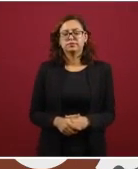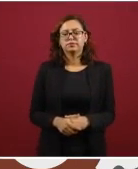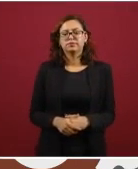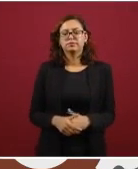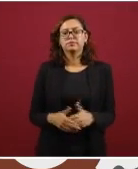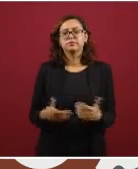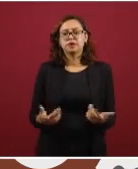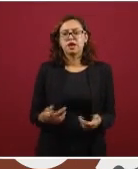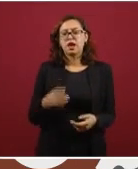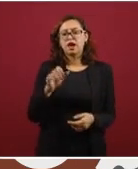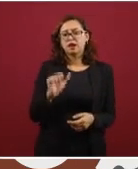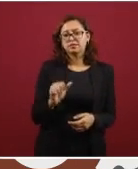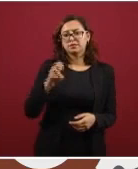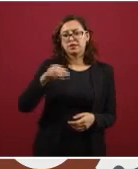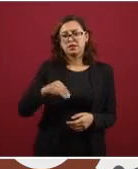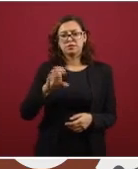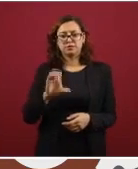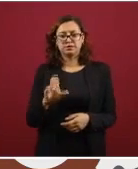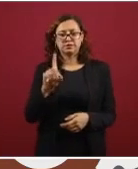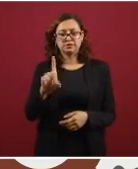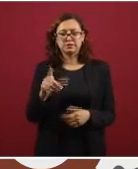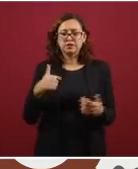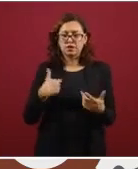Cooperación y Desarrollo, como ustedes saben,